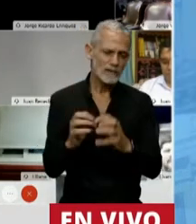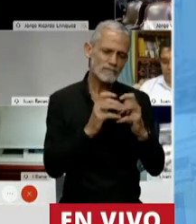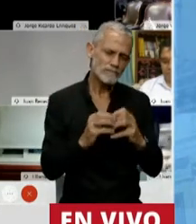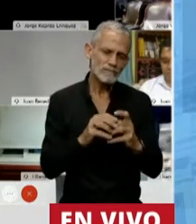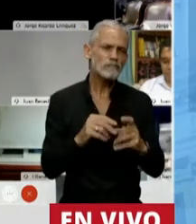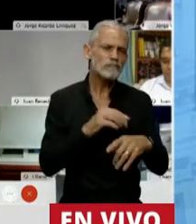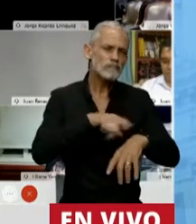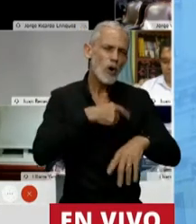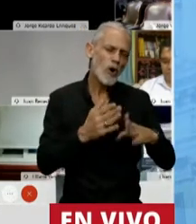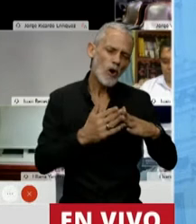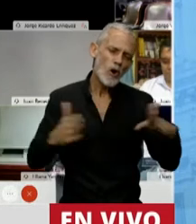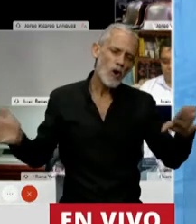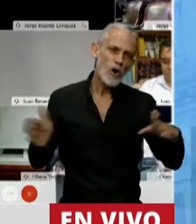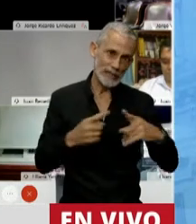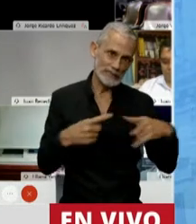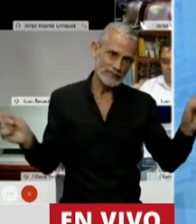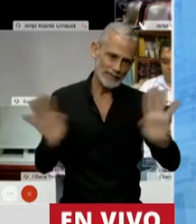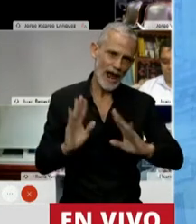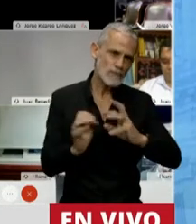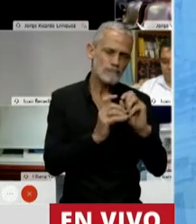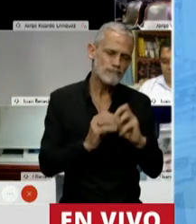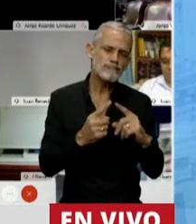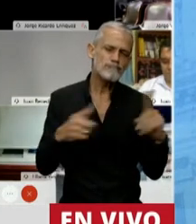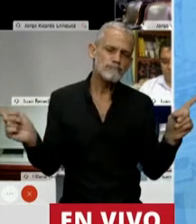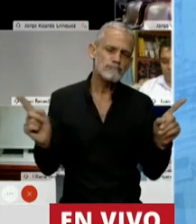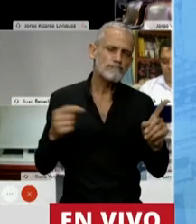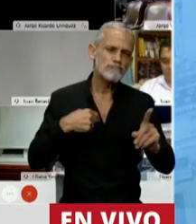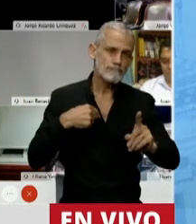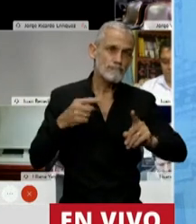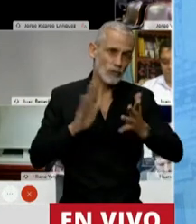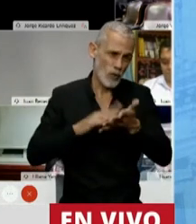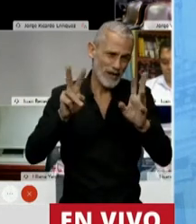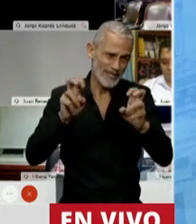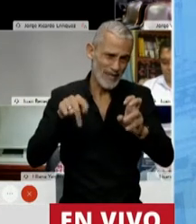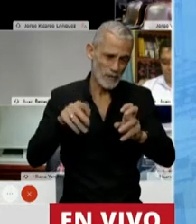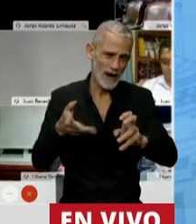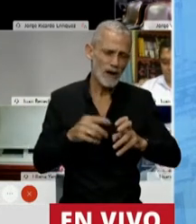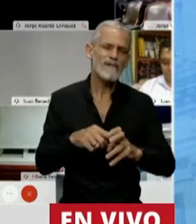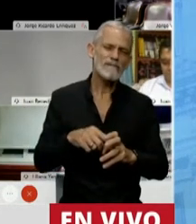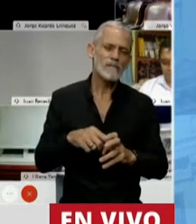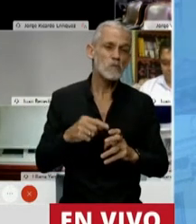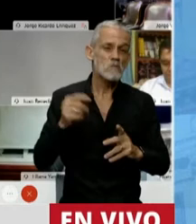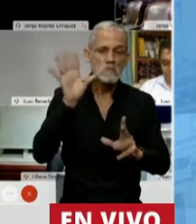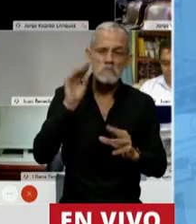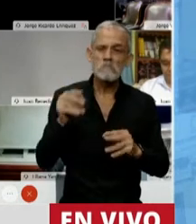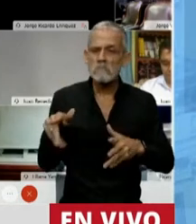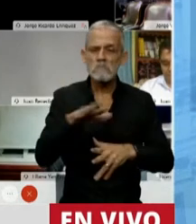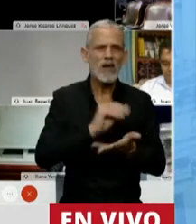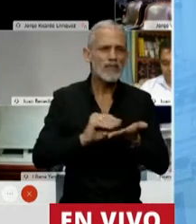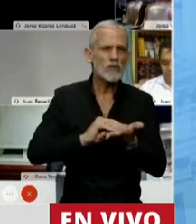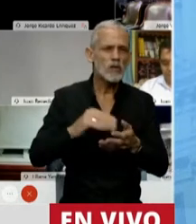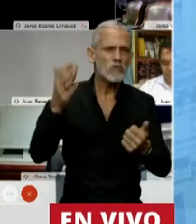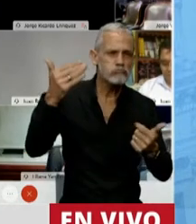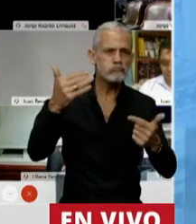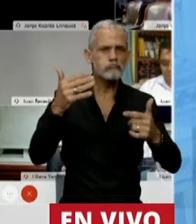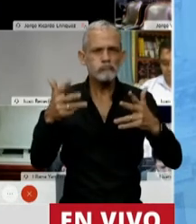las horas que llevamos de este largo debate sobre el tema que estamos tratando, se ha escuchado una serie